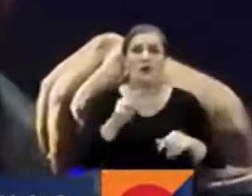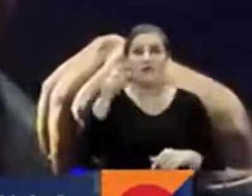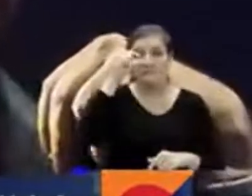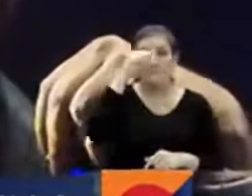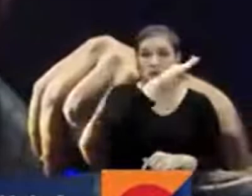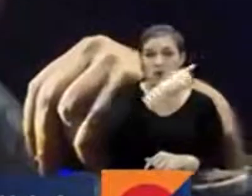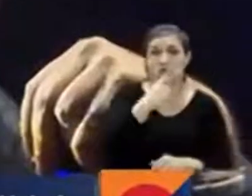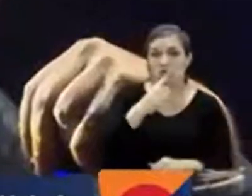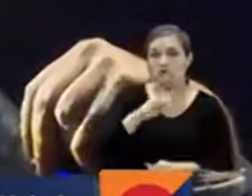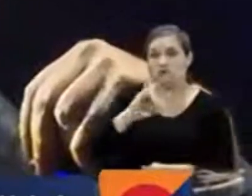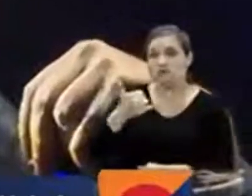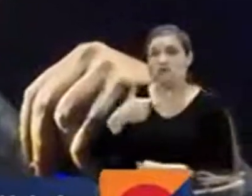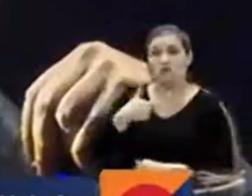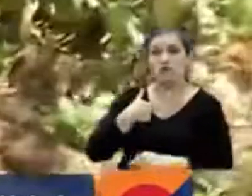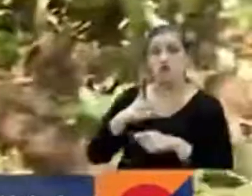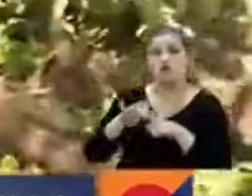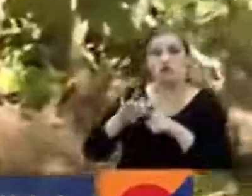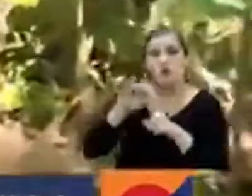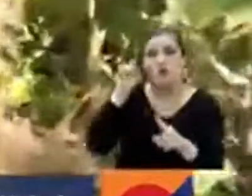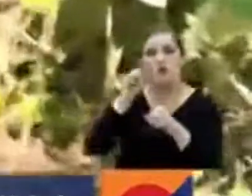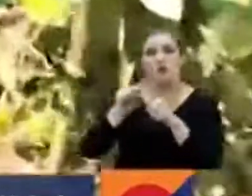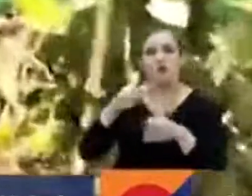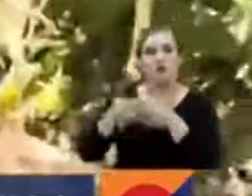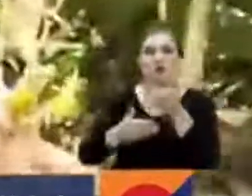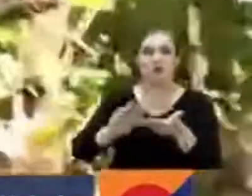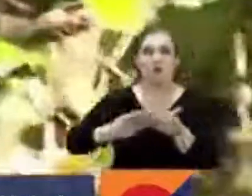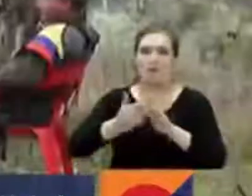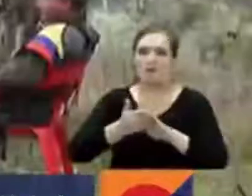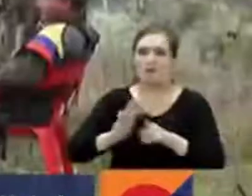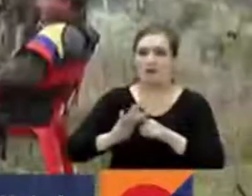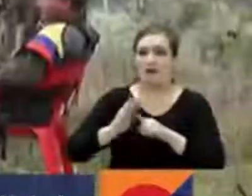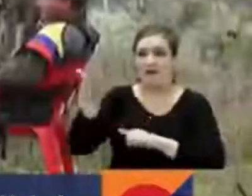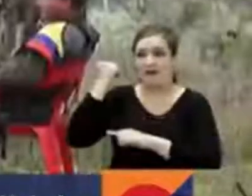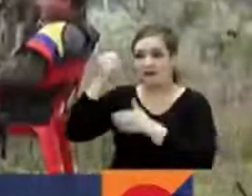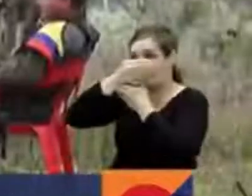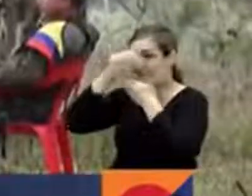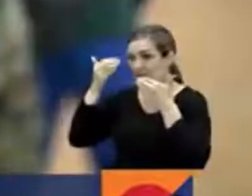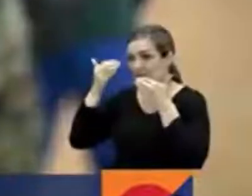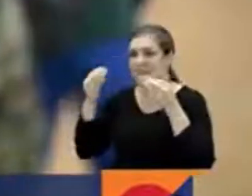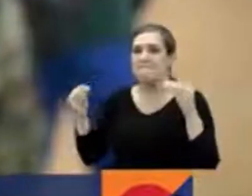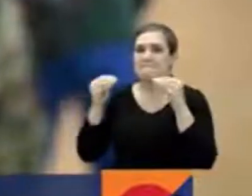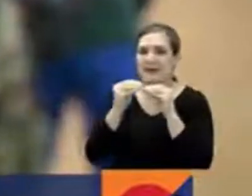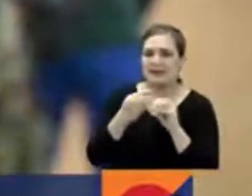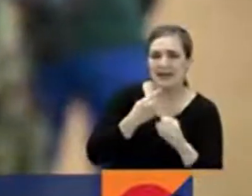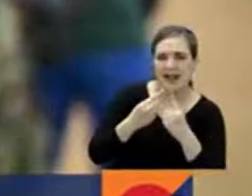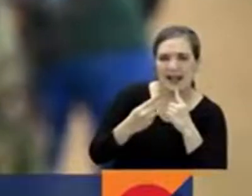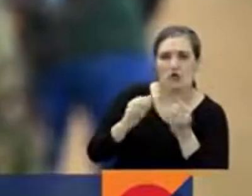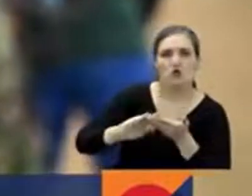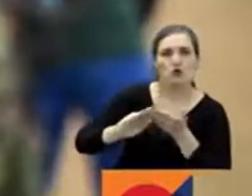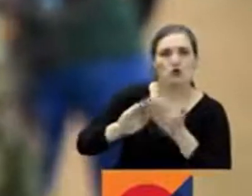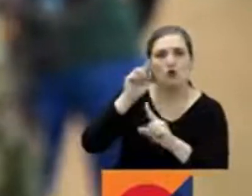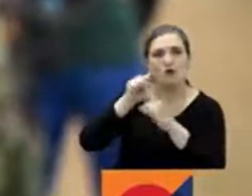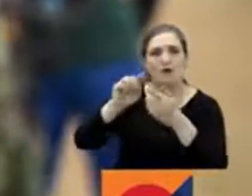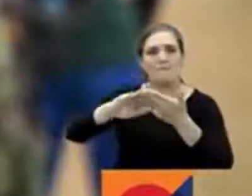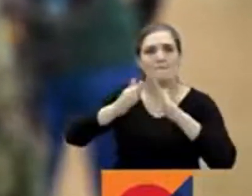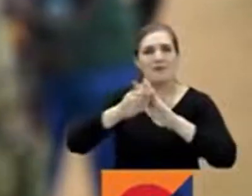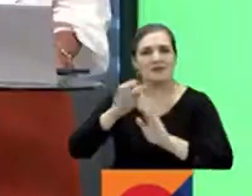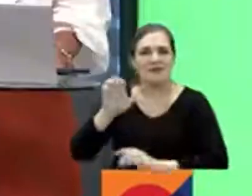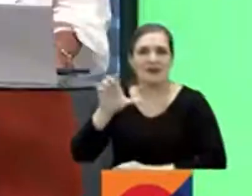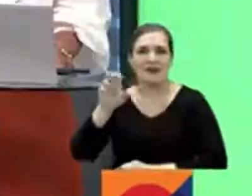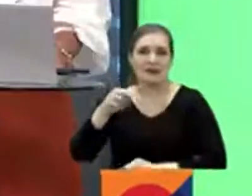que trabajaría por la implementación completa del proceso de paz logrado con las FARC y conseguir una solución pacífica con el